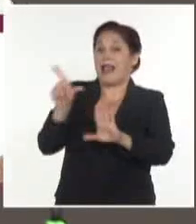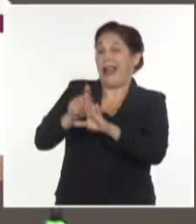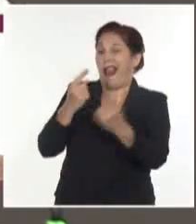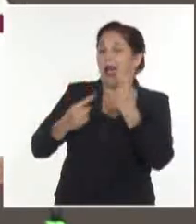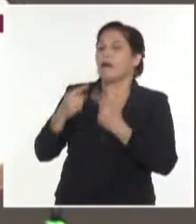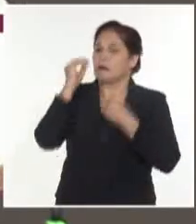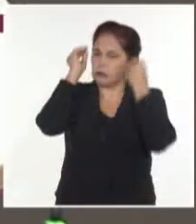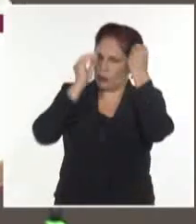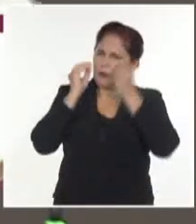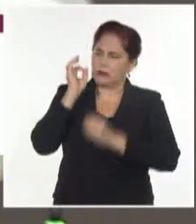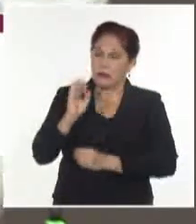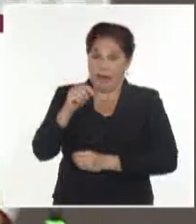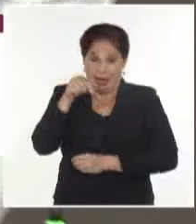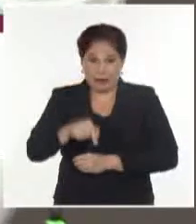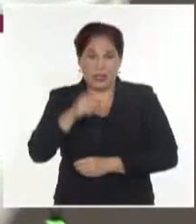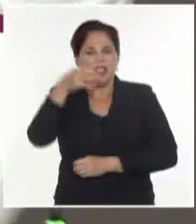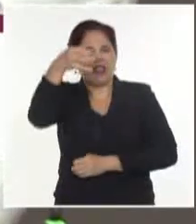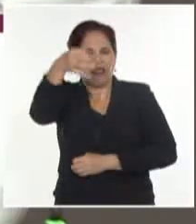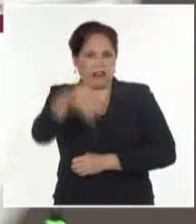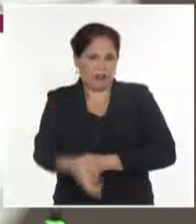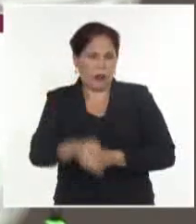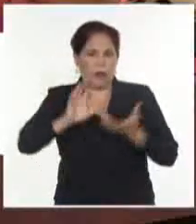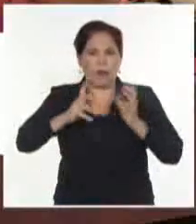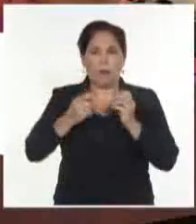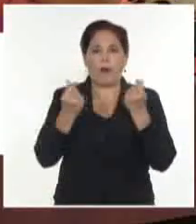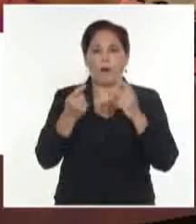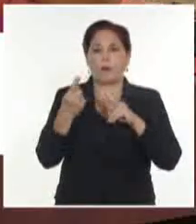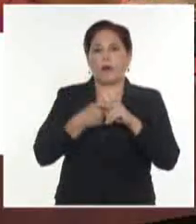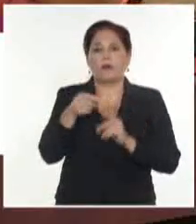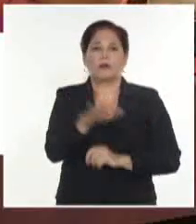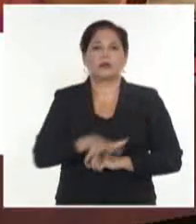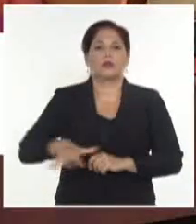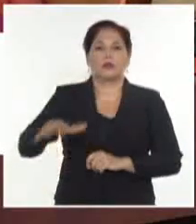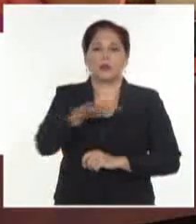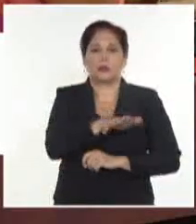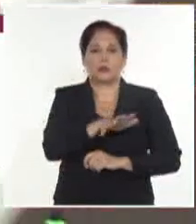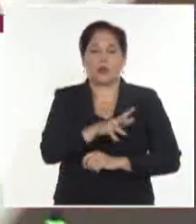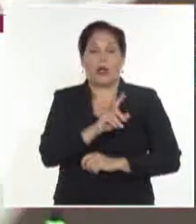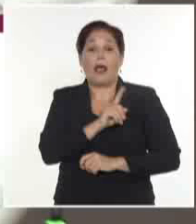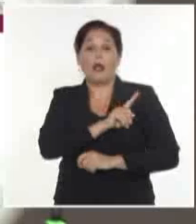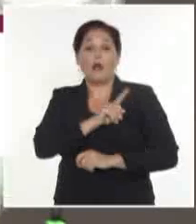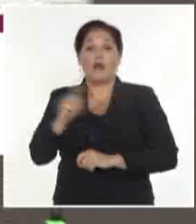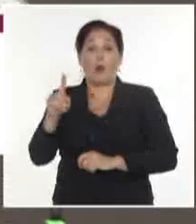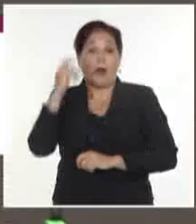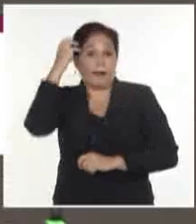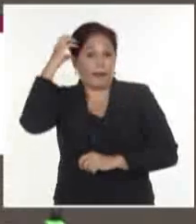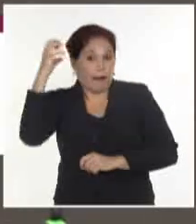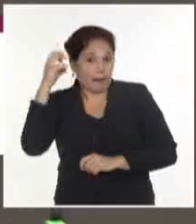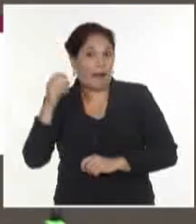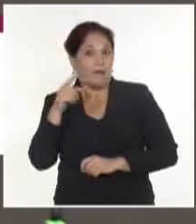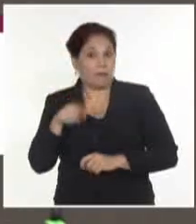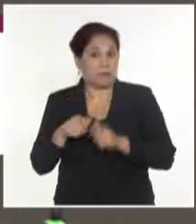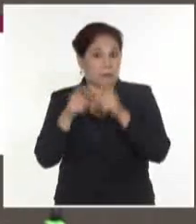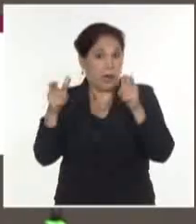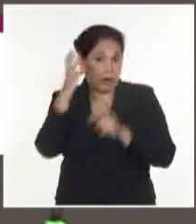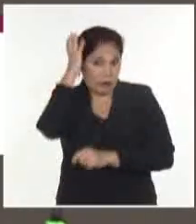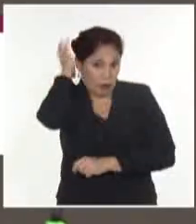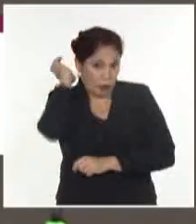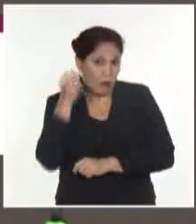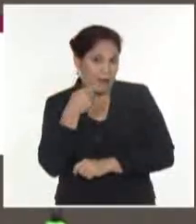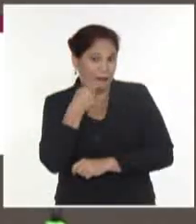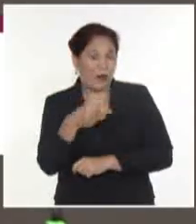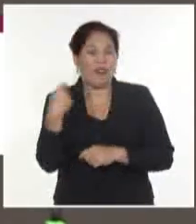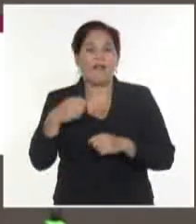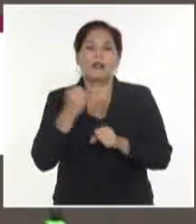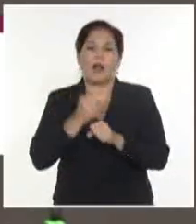siempre se definió, cuando se reconoció el modelo económico y social, sector no prestatario de la economía por parte general de ejército, que tenía que trabajar en la